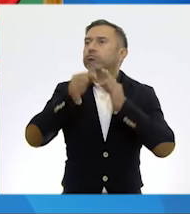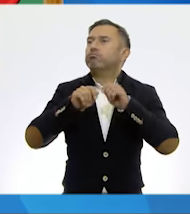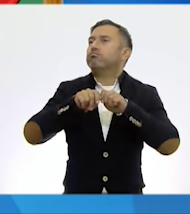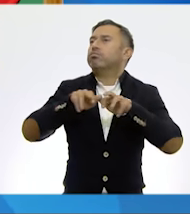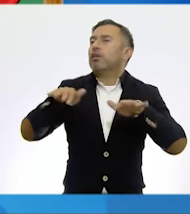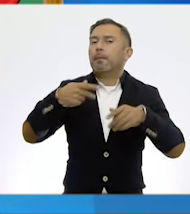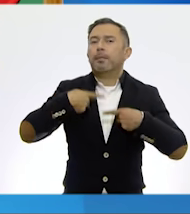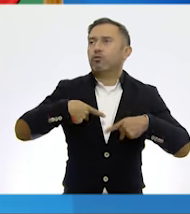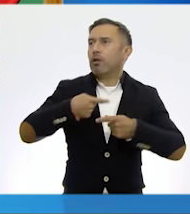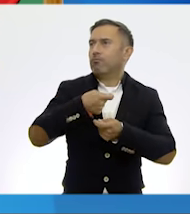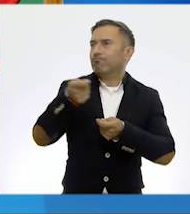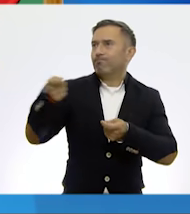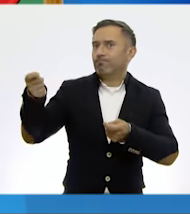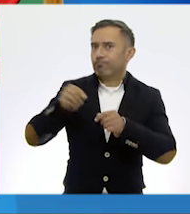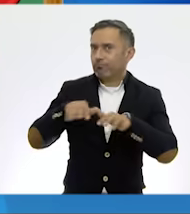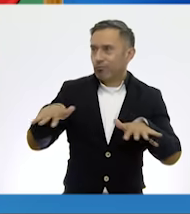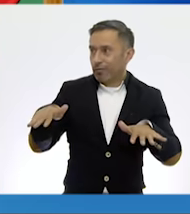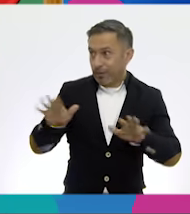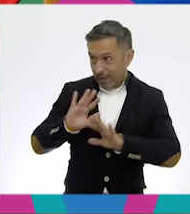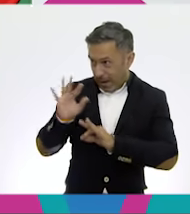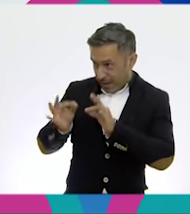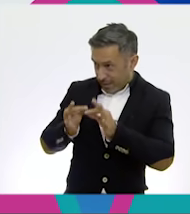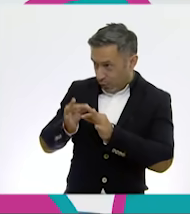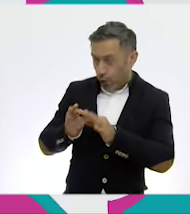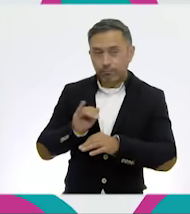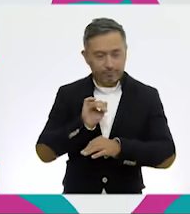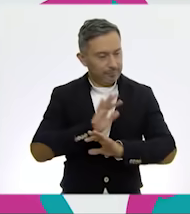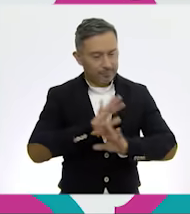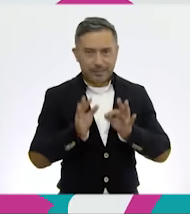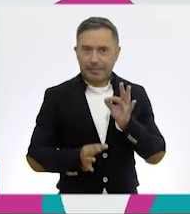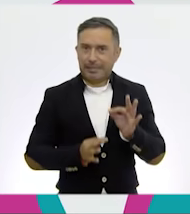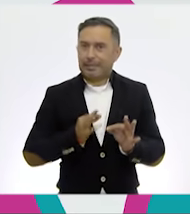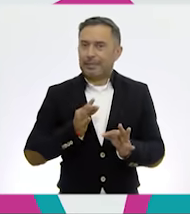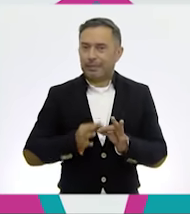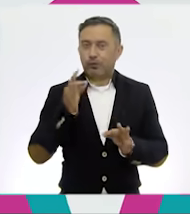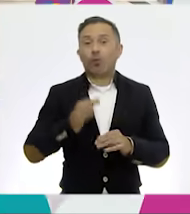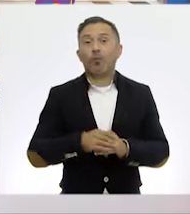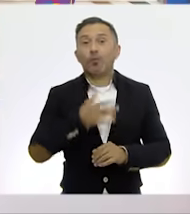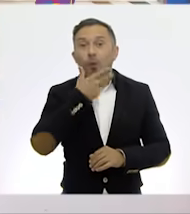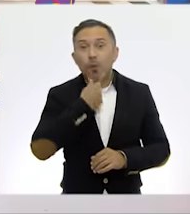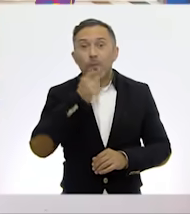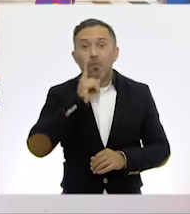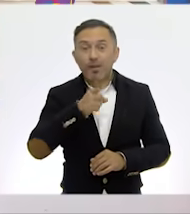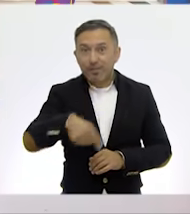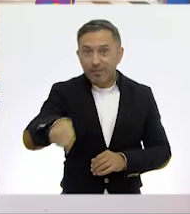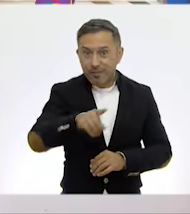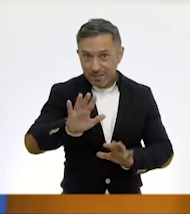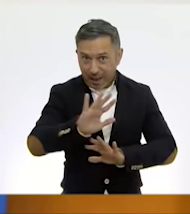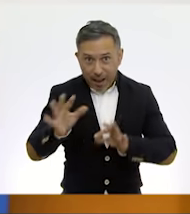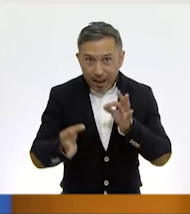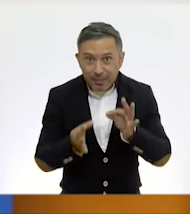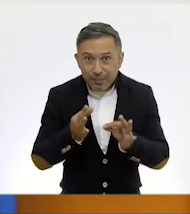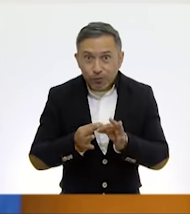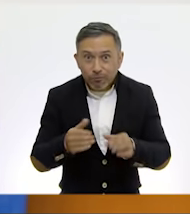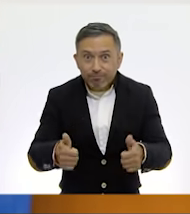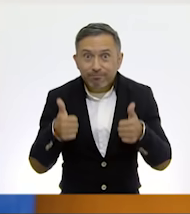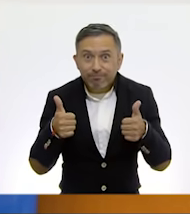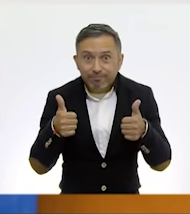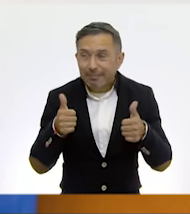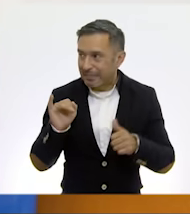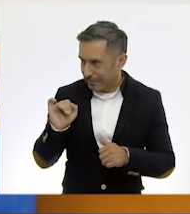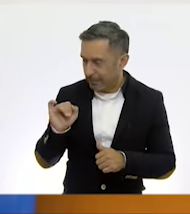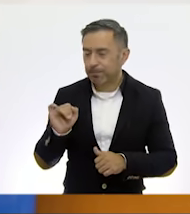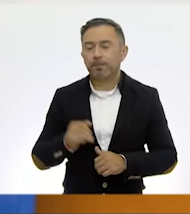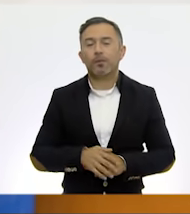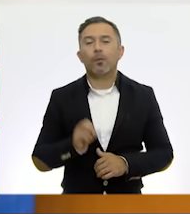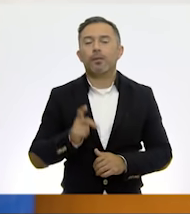para empezar con el folleto? Estoy más que listo. Allí en casa, niñas y niños, ¿están todos y todas listas? Dicen que sí. Entonces, adelante. Vamos